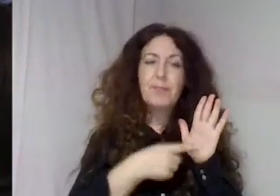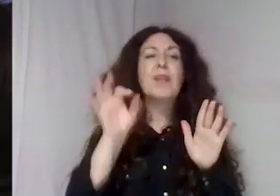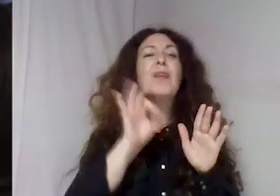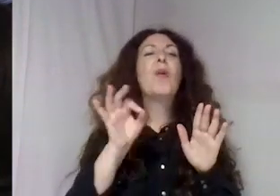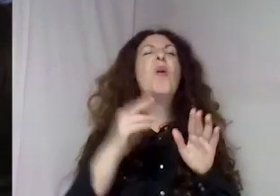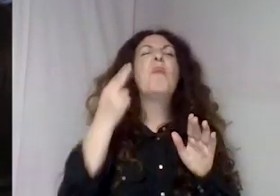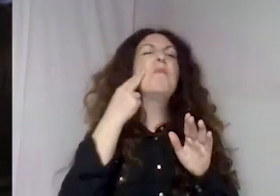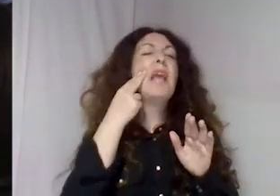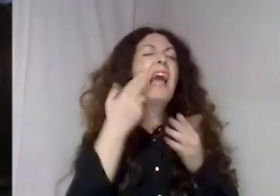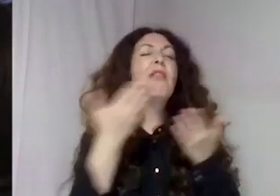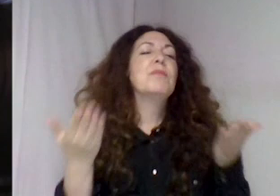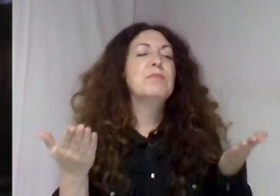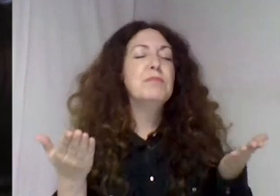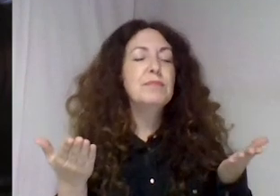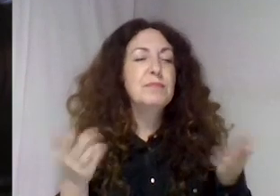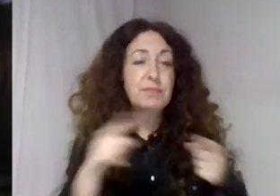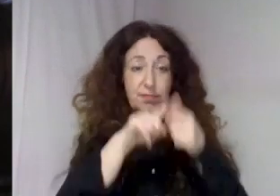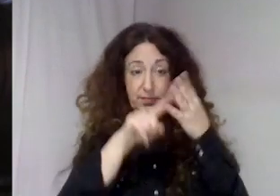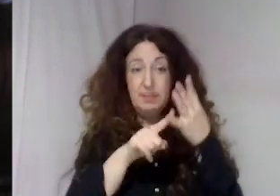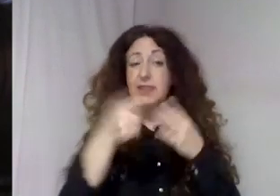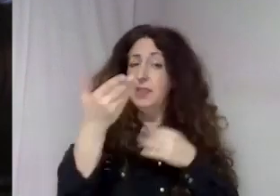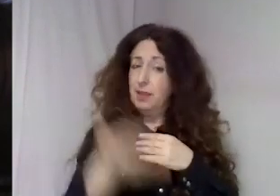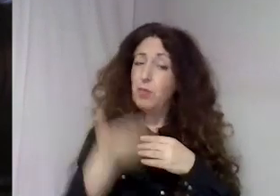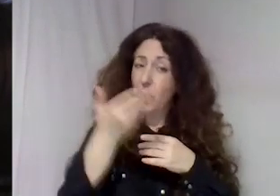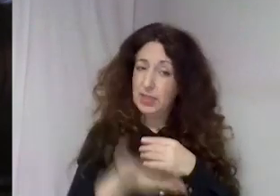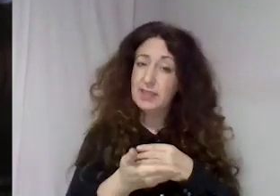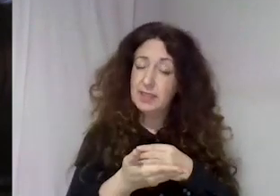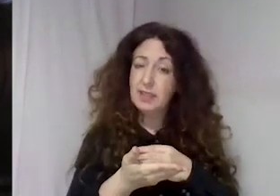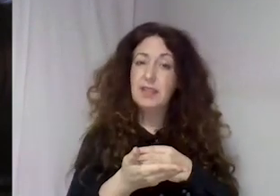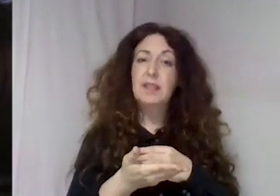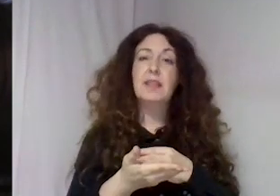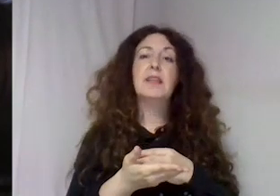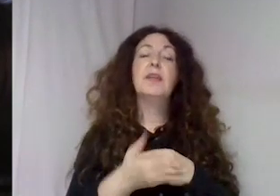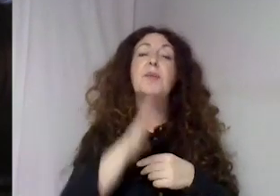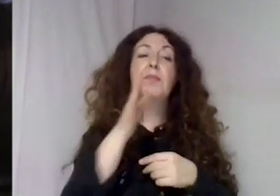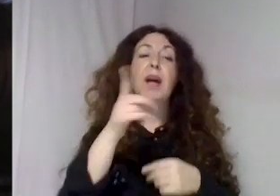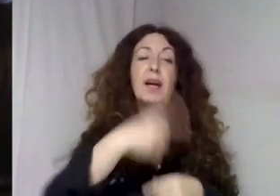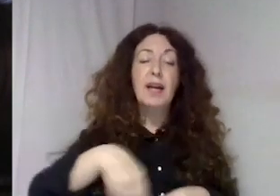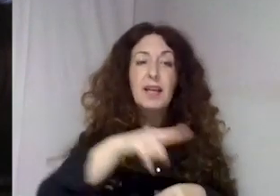pero, por cierto. Pero esta escena para mí fue tremenda porque